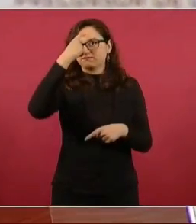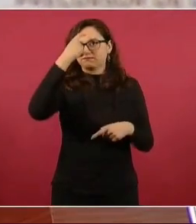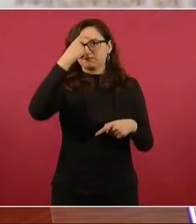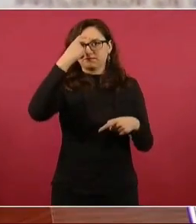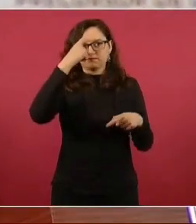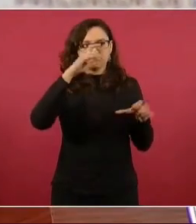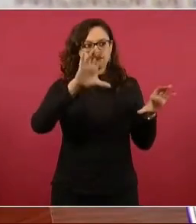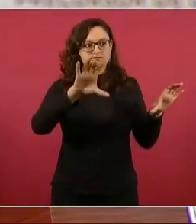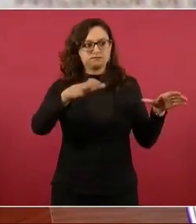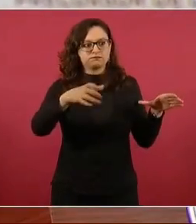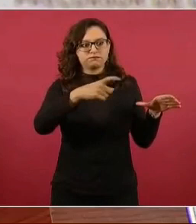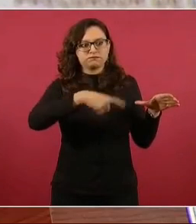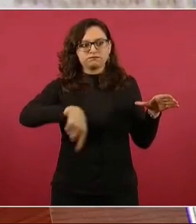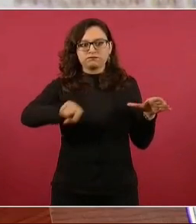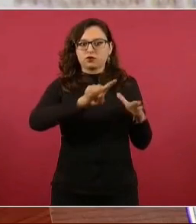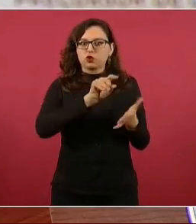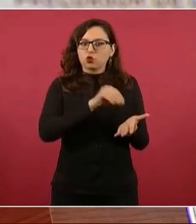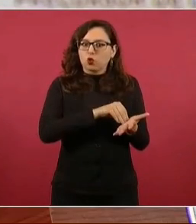todavía prevalece